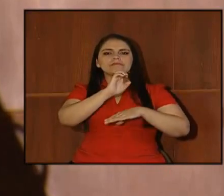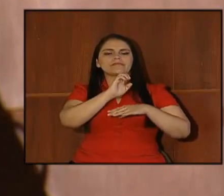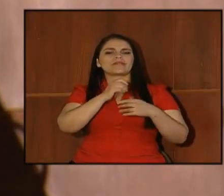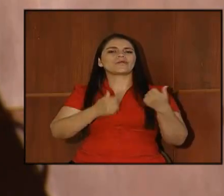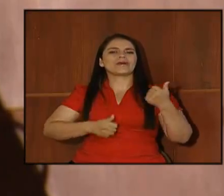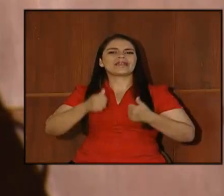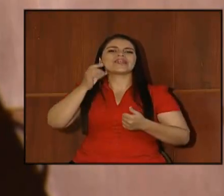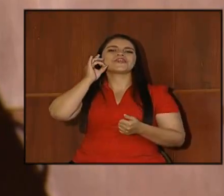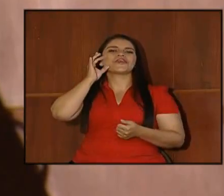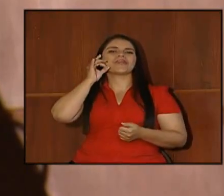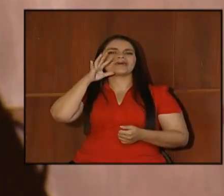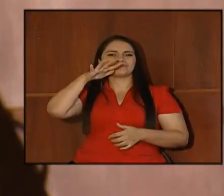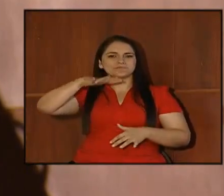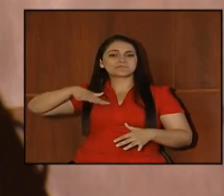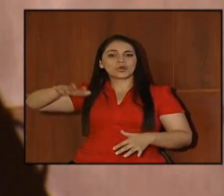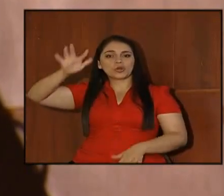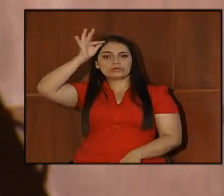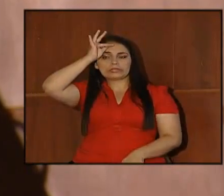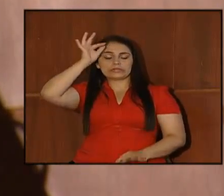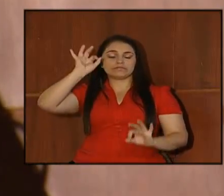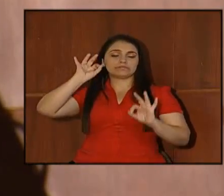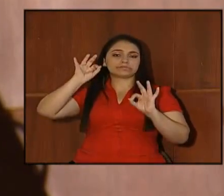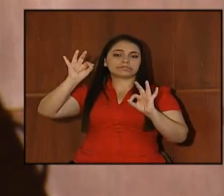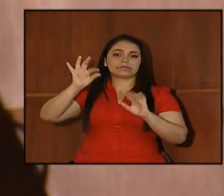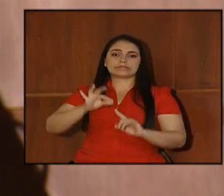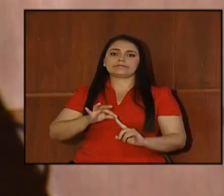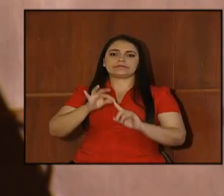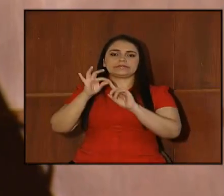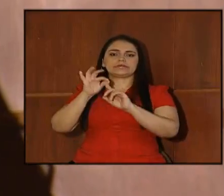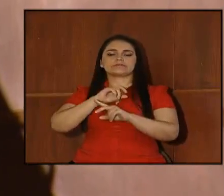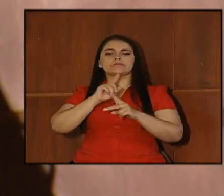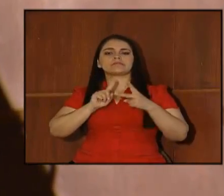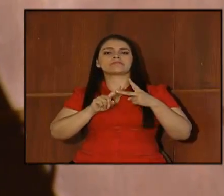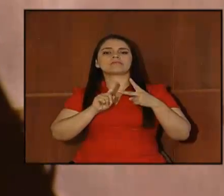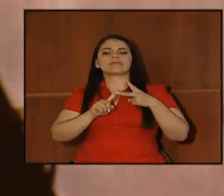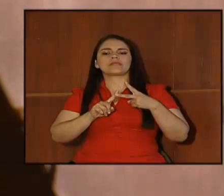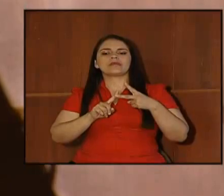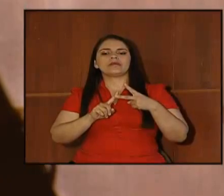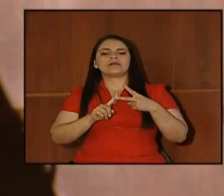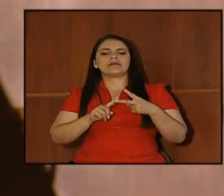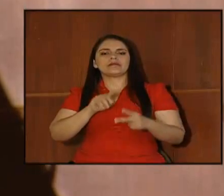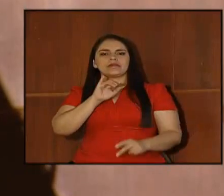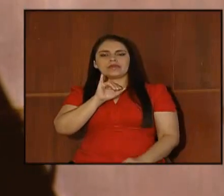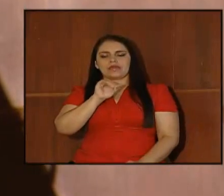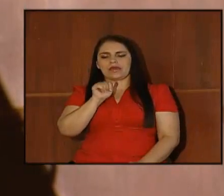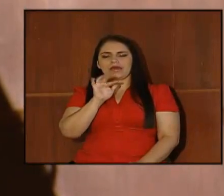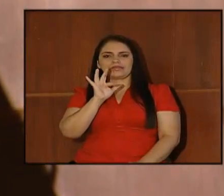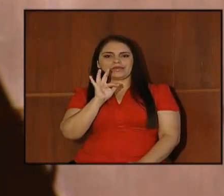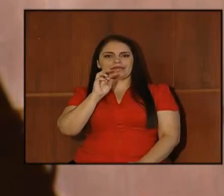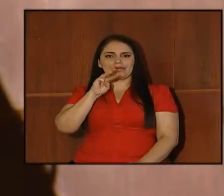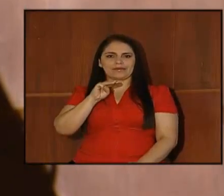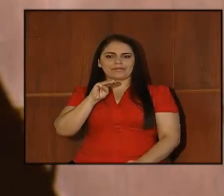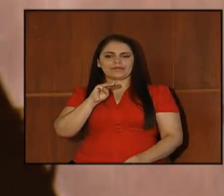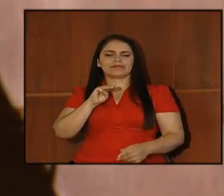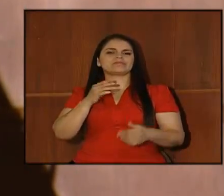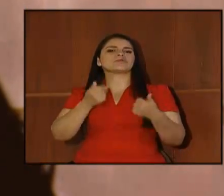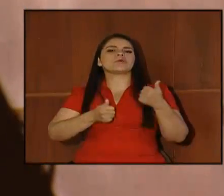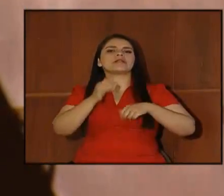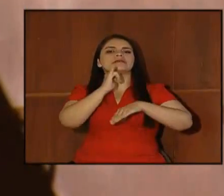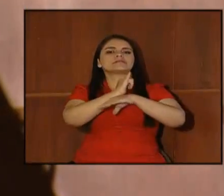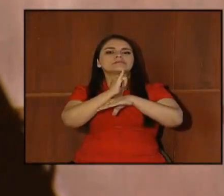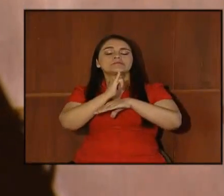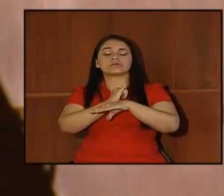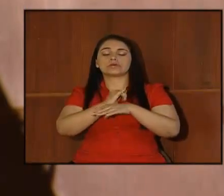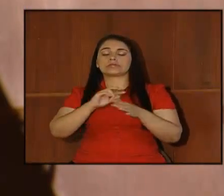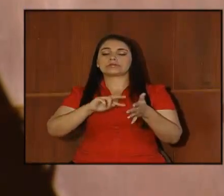Negro. Tenemos también al Instituto de Alta Tecnología Médica IATM, que está allá en varios lugares de